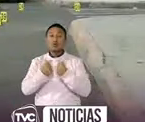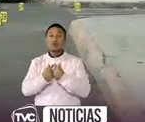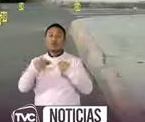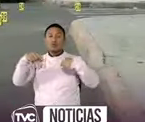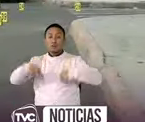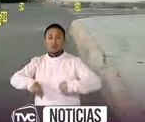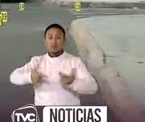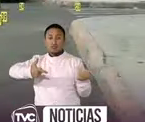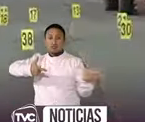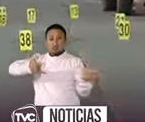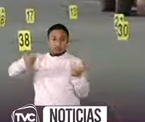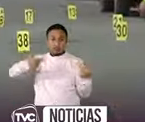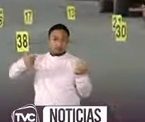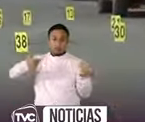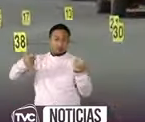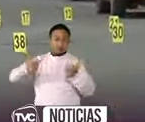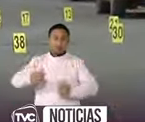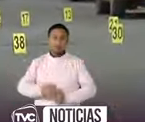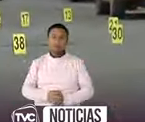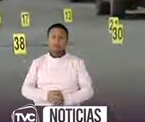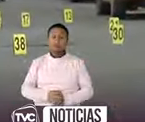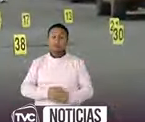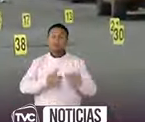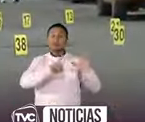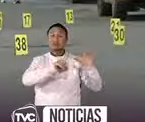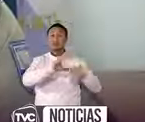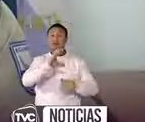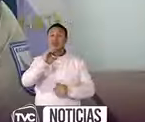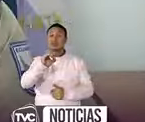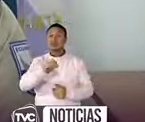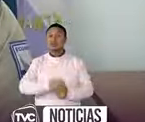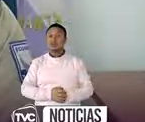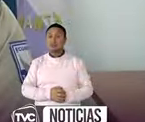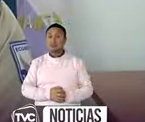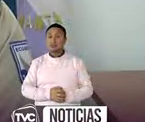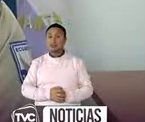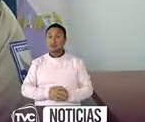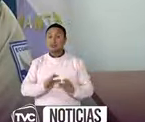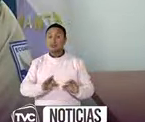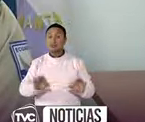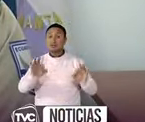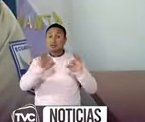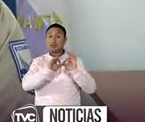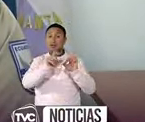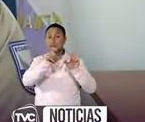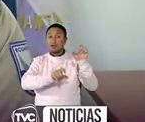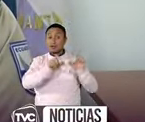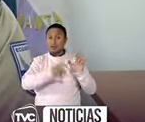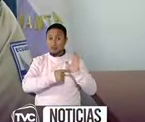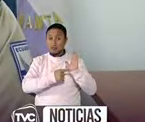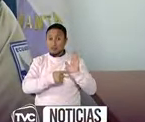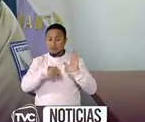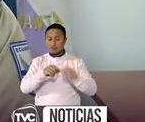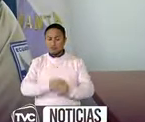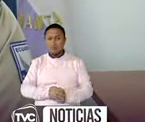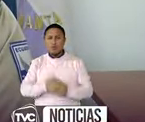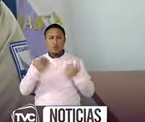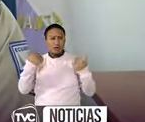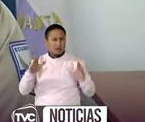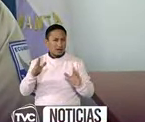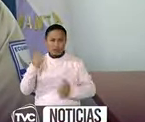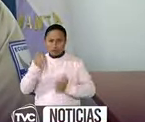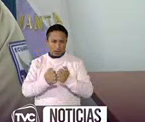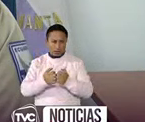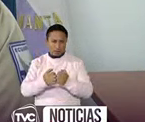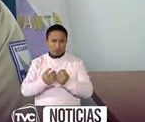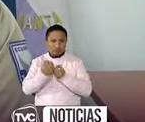uso militar le descargaron casi 60 disparos. Es importante recalcar a los ciudadanos que informen de cualquier situación que